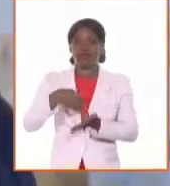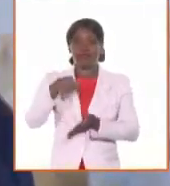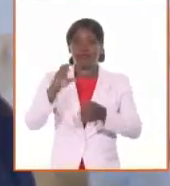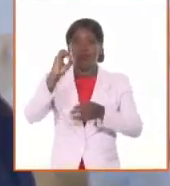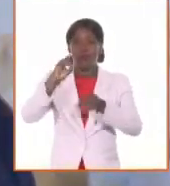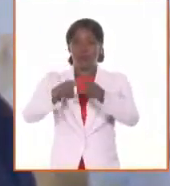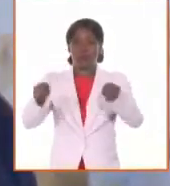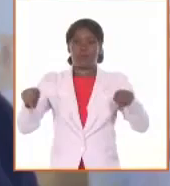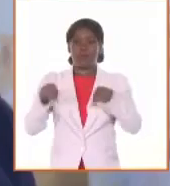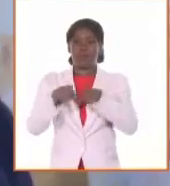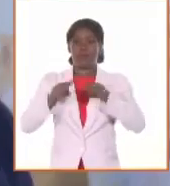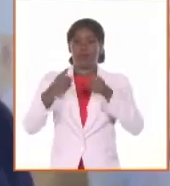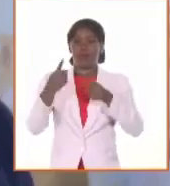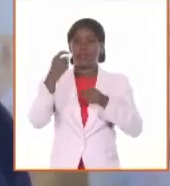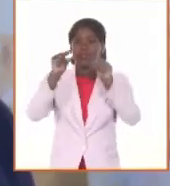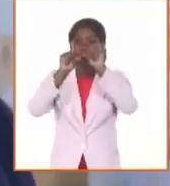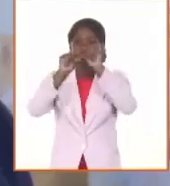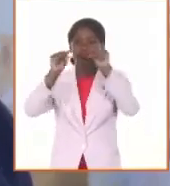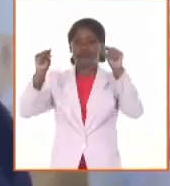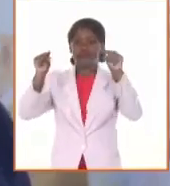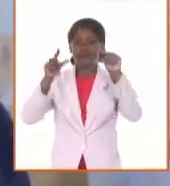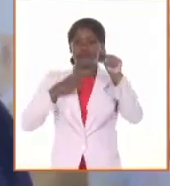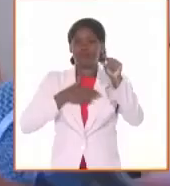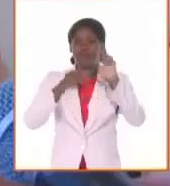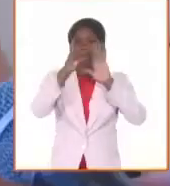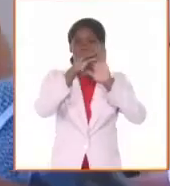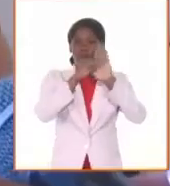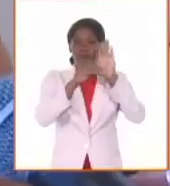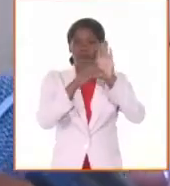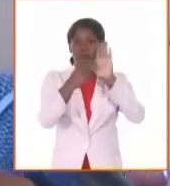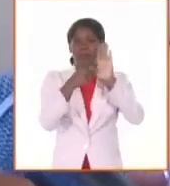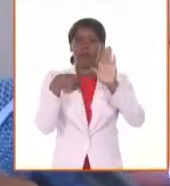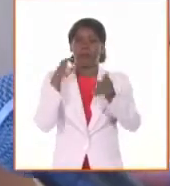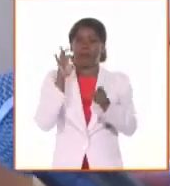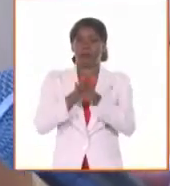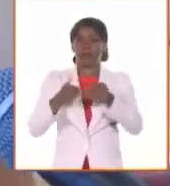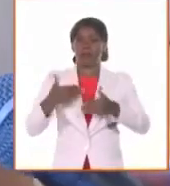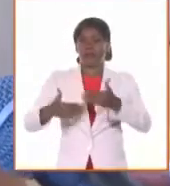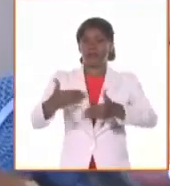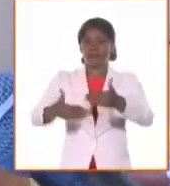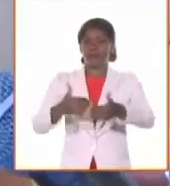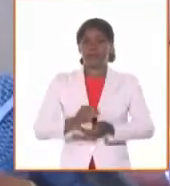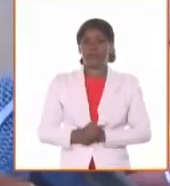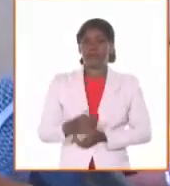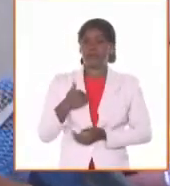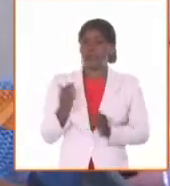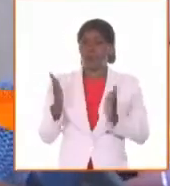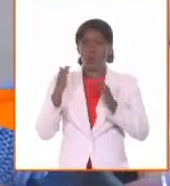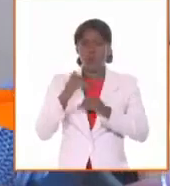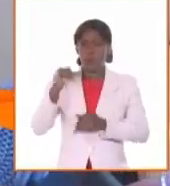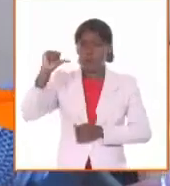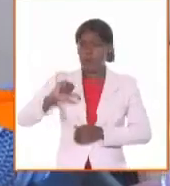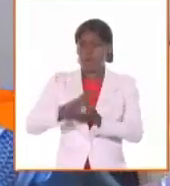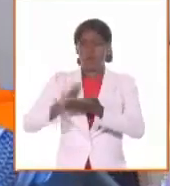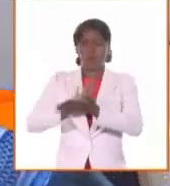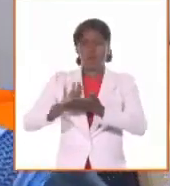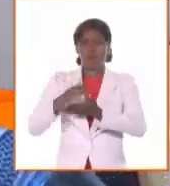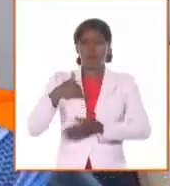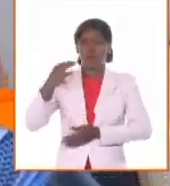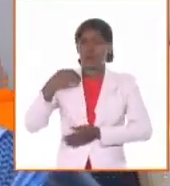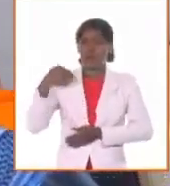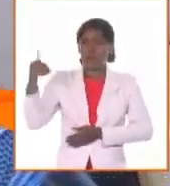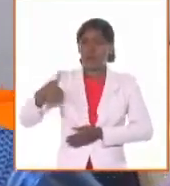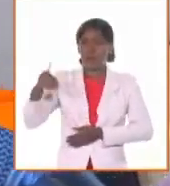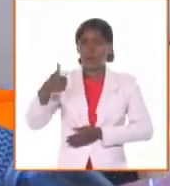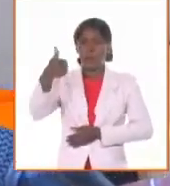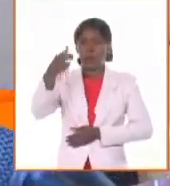cogí la aplicación del ticket y hoy comienzo los trámites yo no tengo ninguna nada negativo que decir siempre que he venido en otro momento me